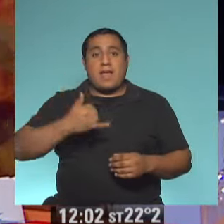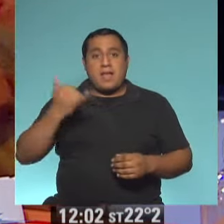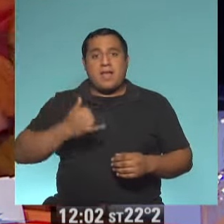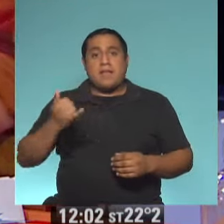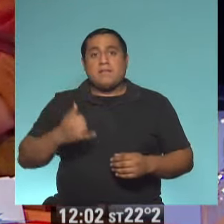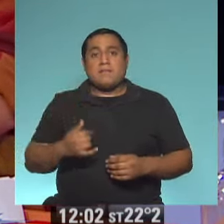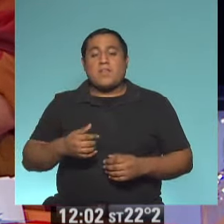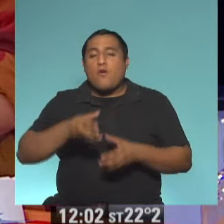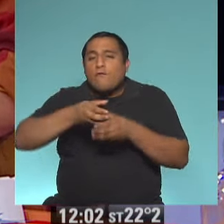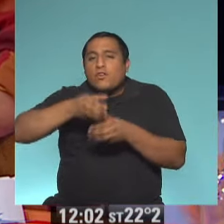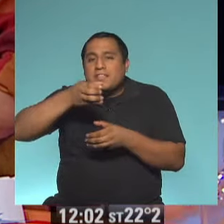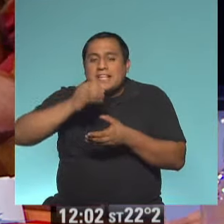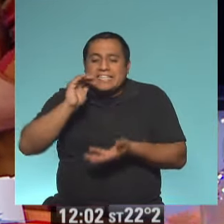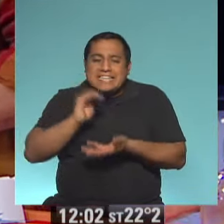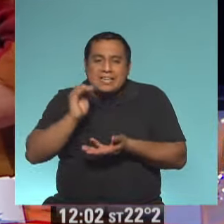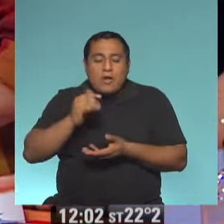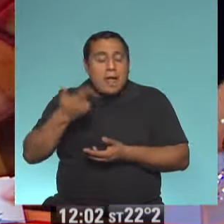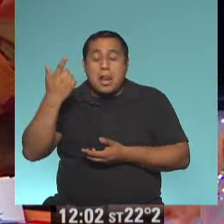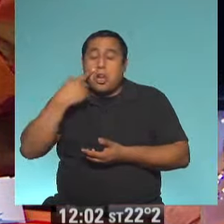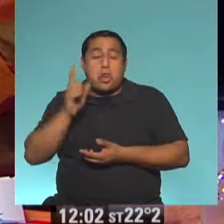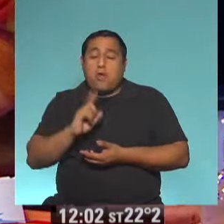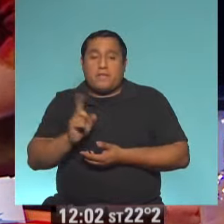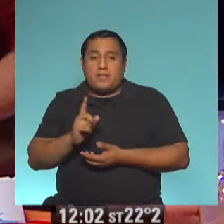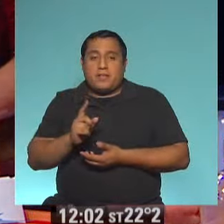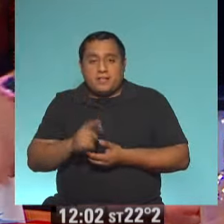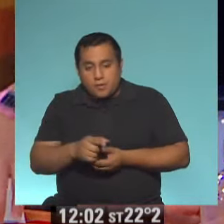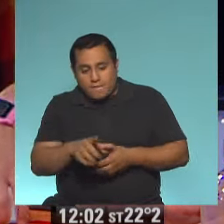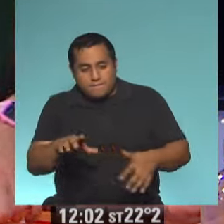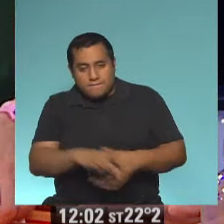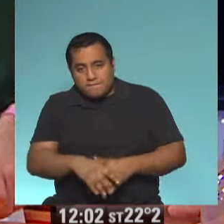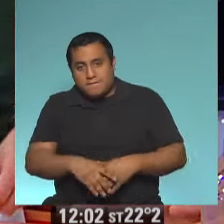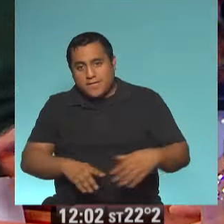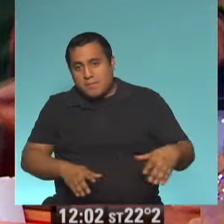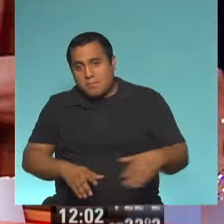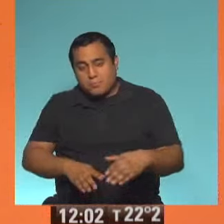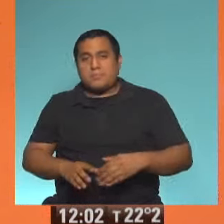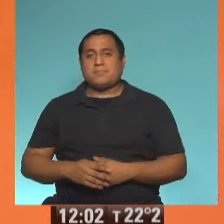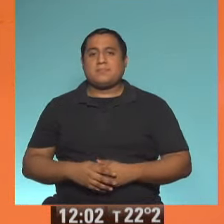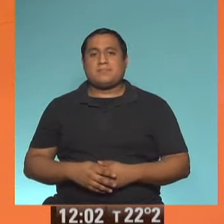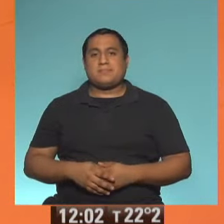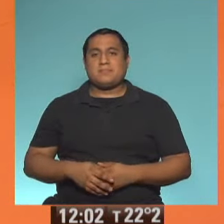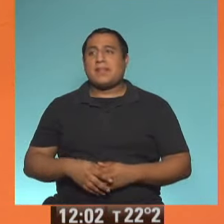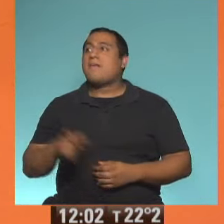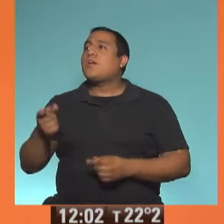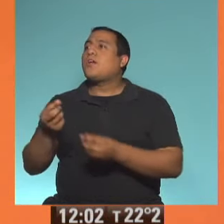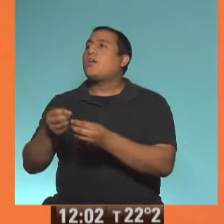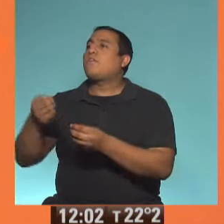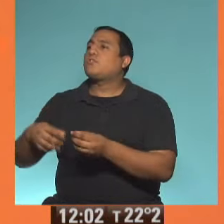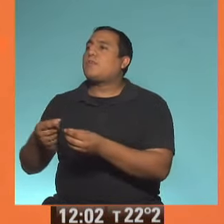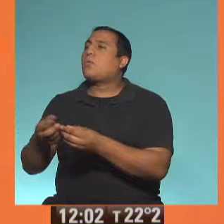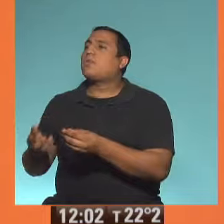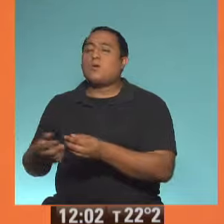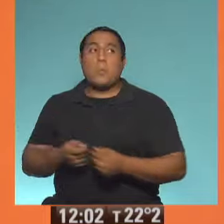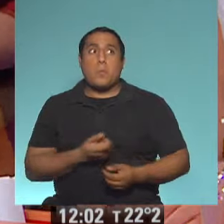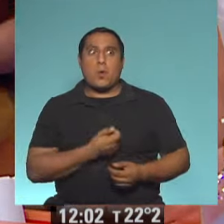la botellita, que no la había visto, y encaja justo aquí. ¡Ay, quién! ¿Cuántas cartas le quedan? ¡Ay! ¡Uy,